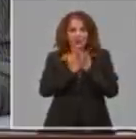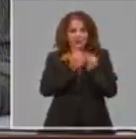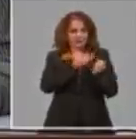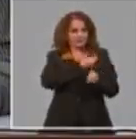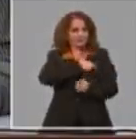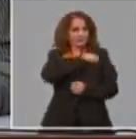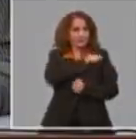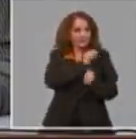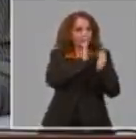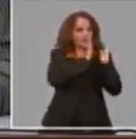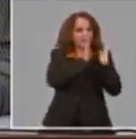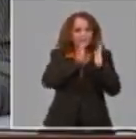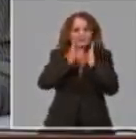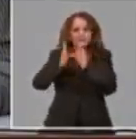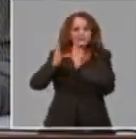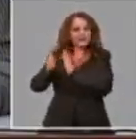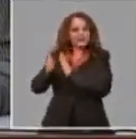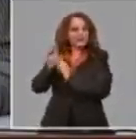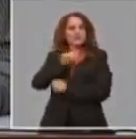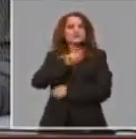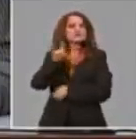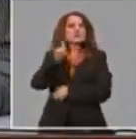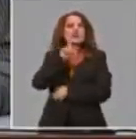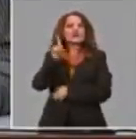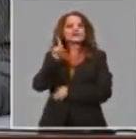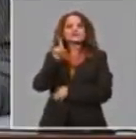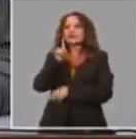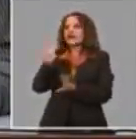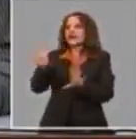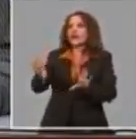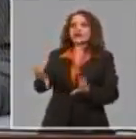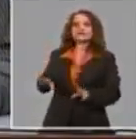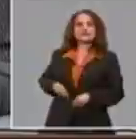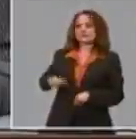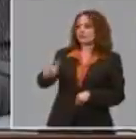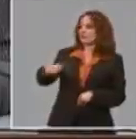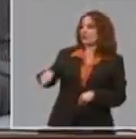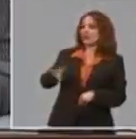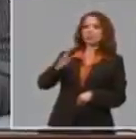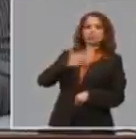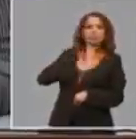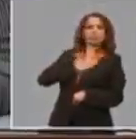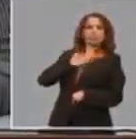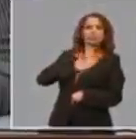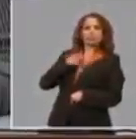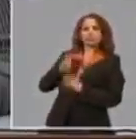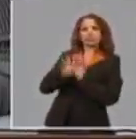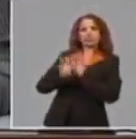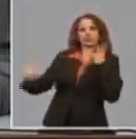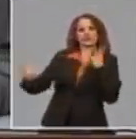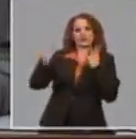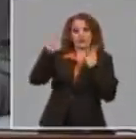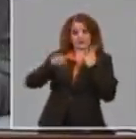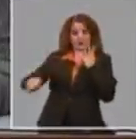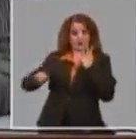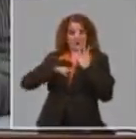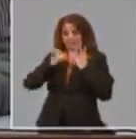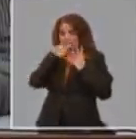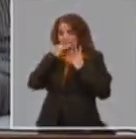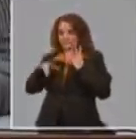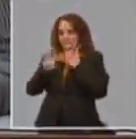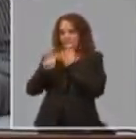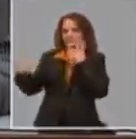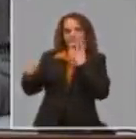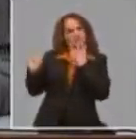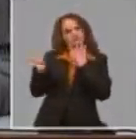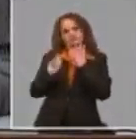más reconozca el derecho a poner los coleros no pueden ser los dueños de estos colegios no pueden ser los dueños la col hay que